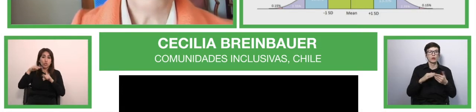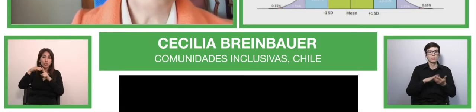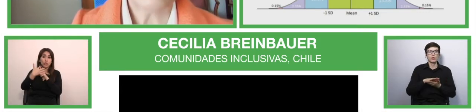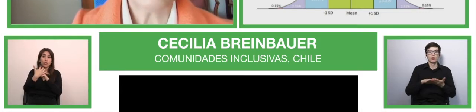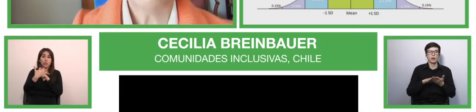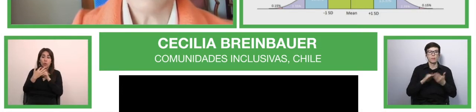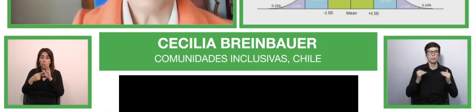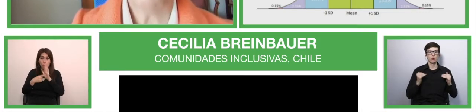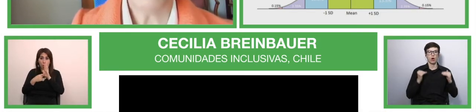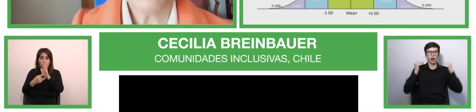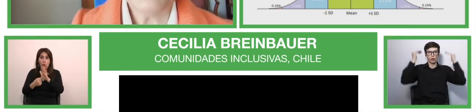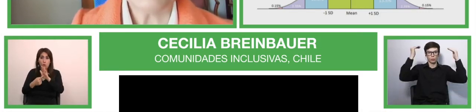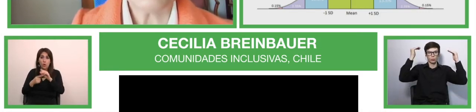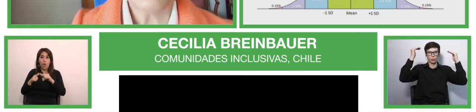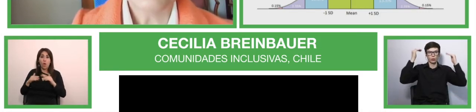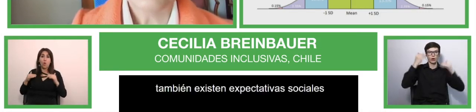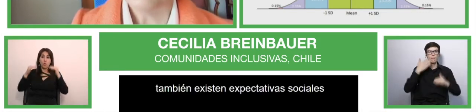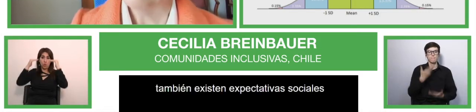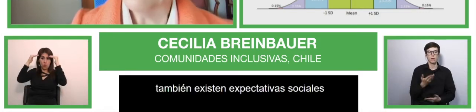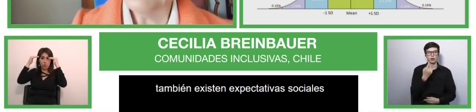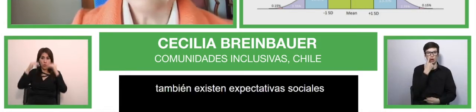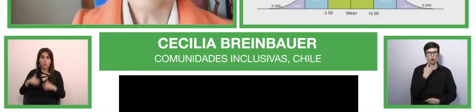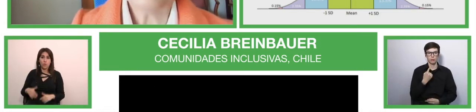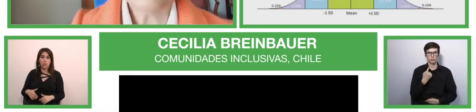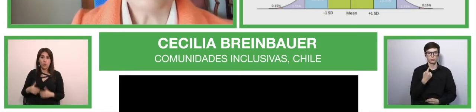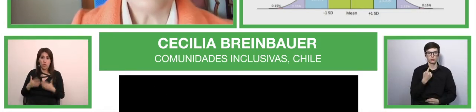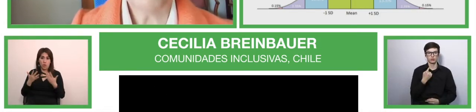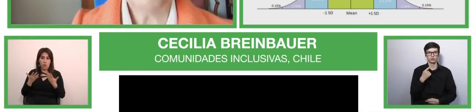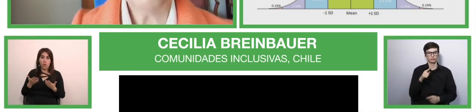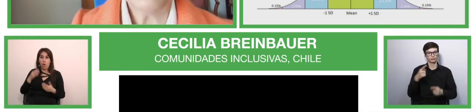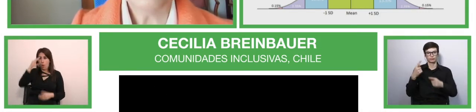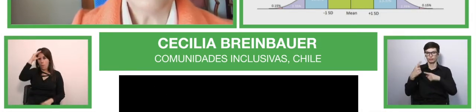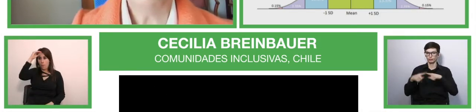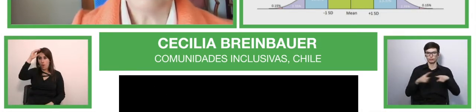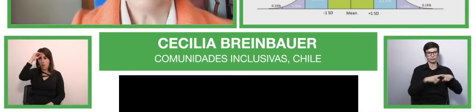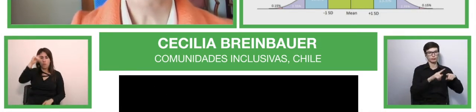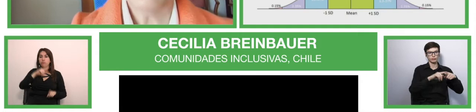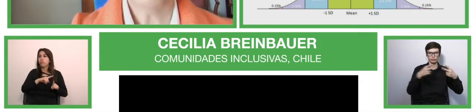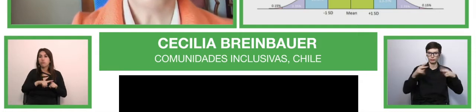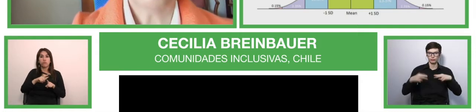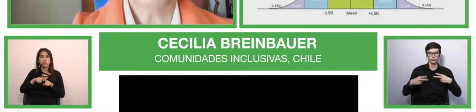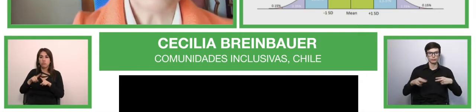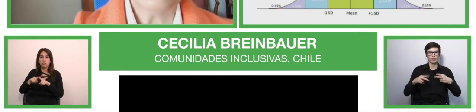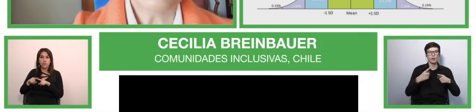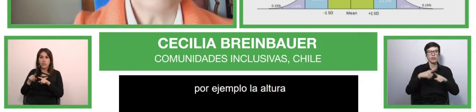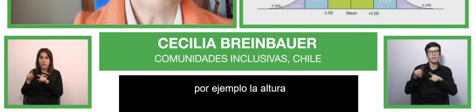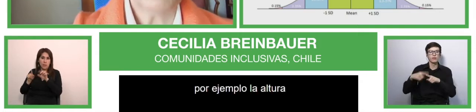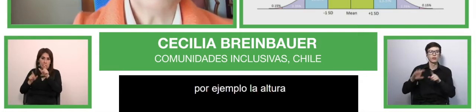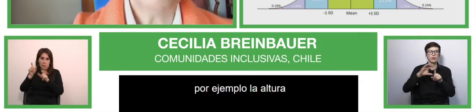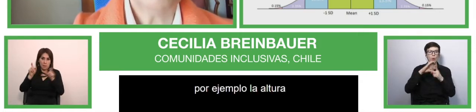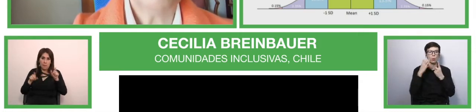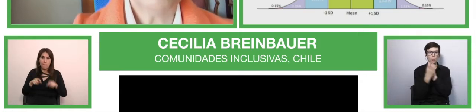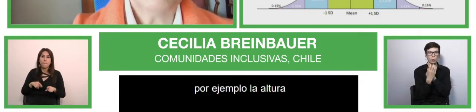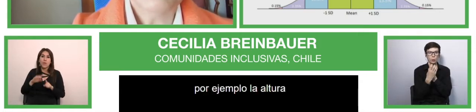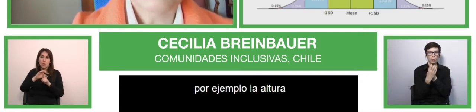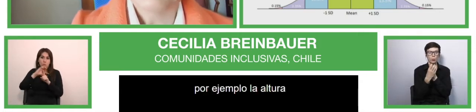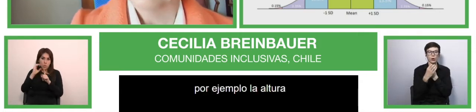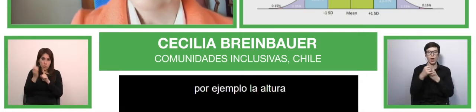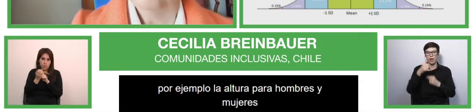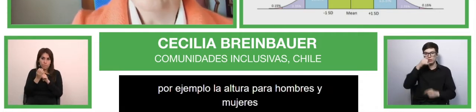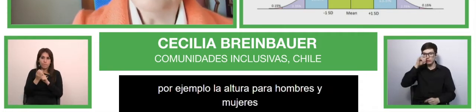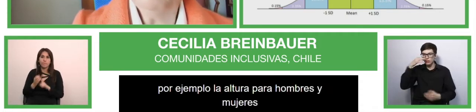para los hombres para las mujeres que varían en distintas culturas y va cambiando con el tiempo